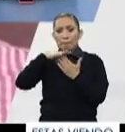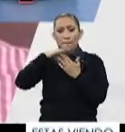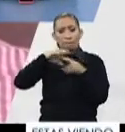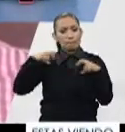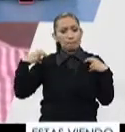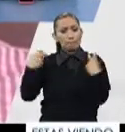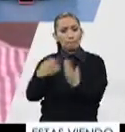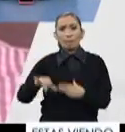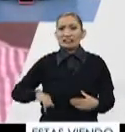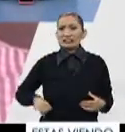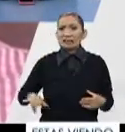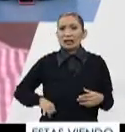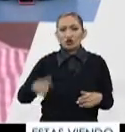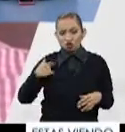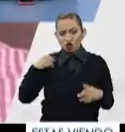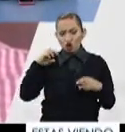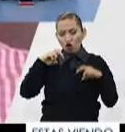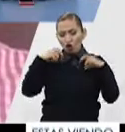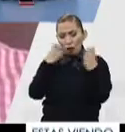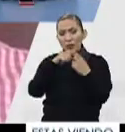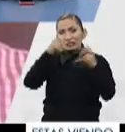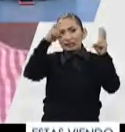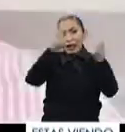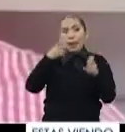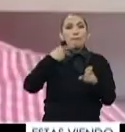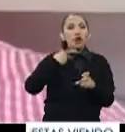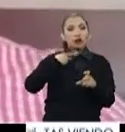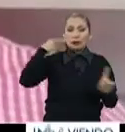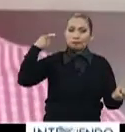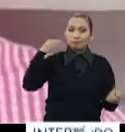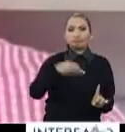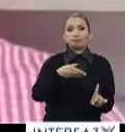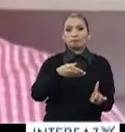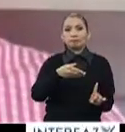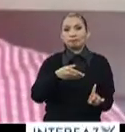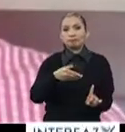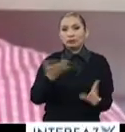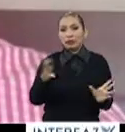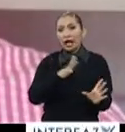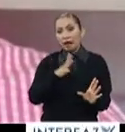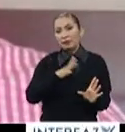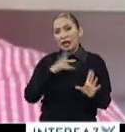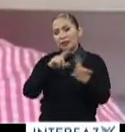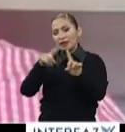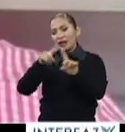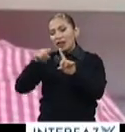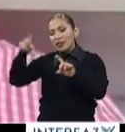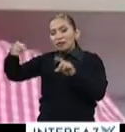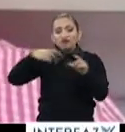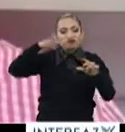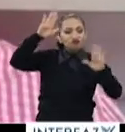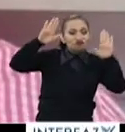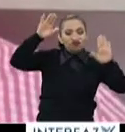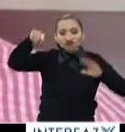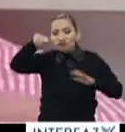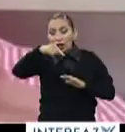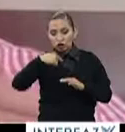muy interesante. Estuve en la mesa sobre política específicamente y pues hubo varias intervenciones. La mía